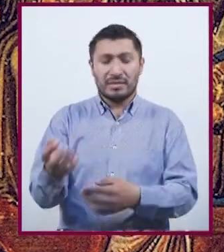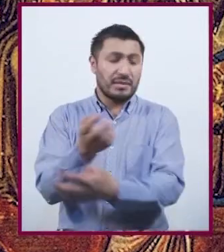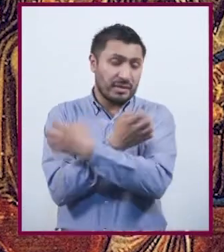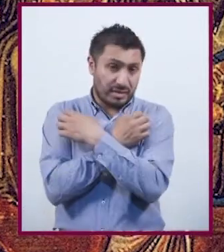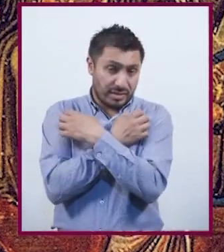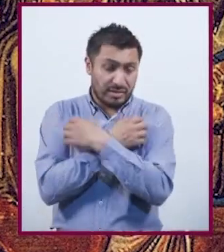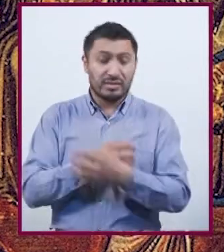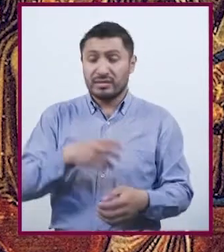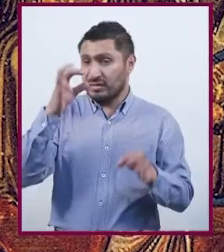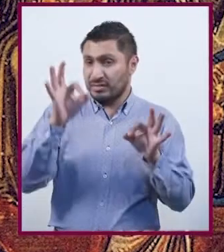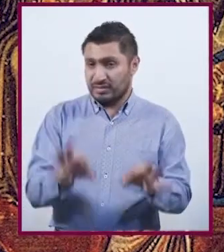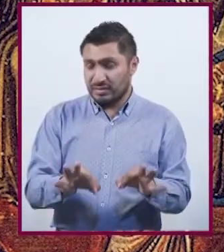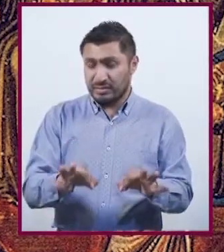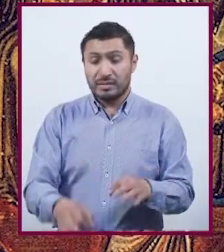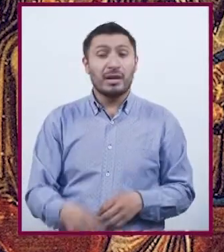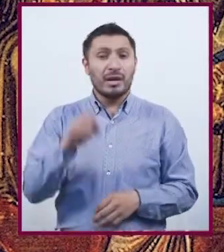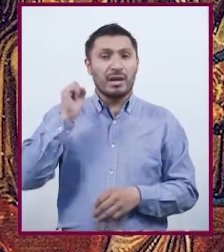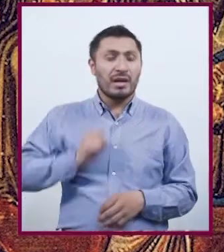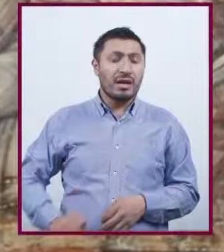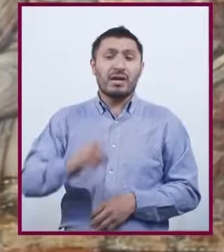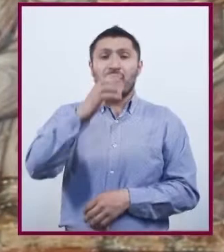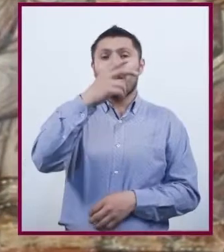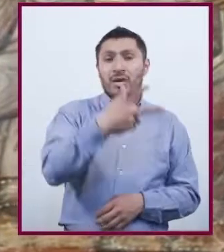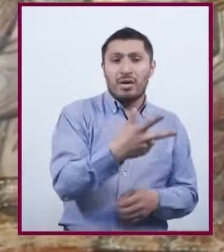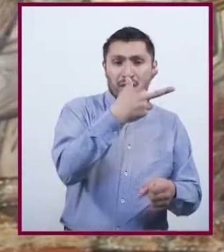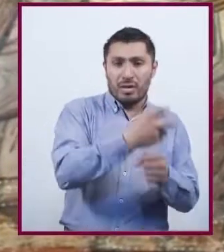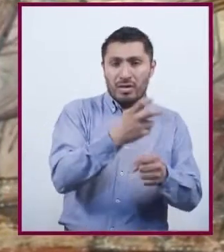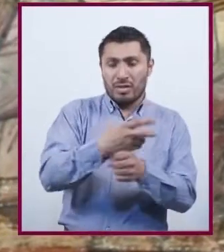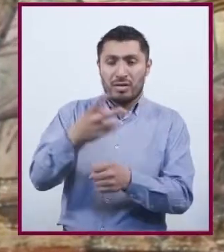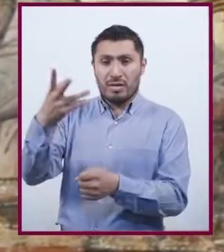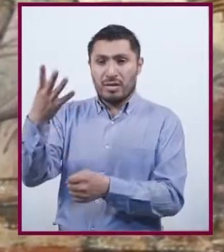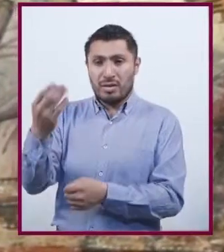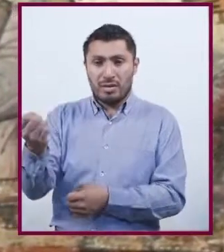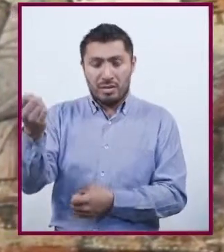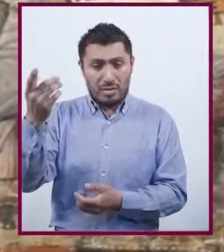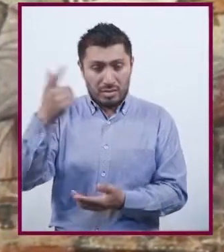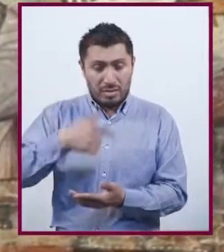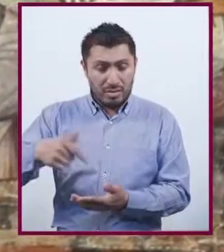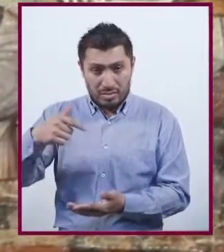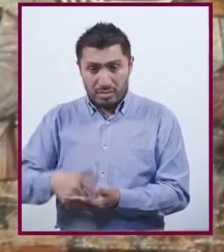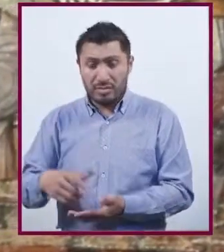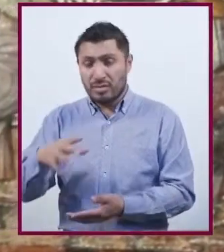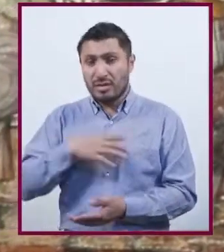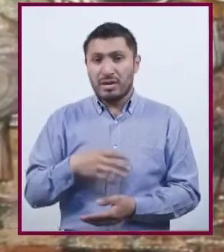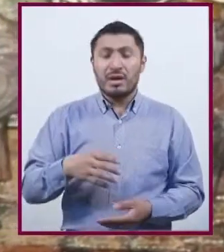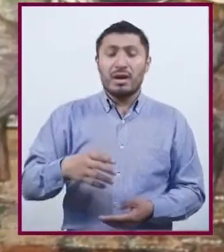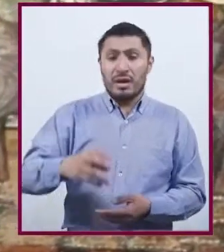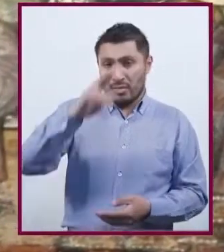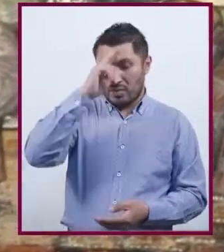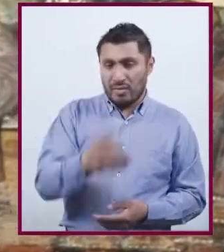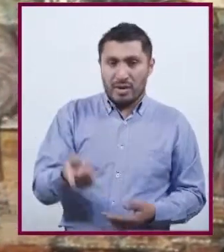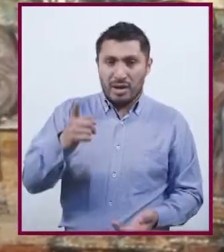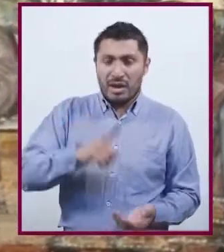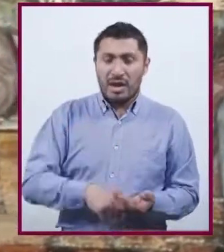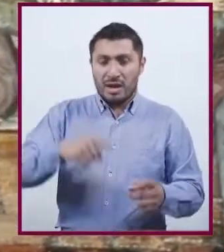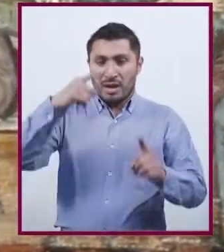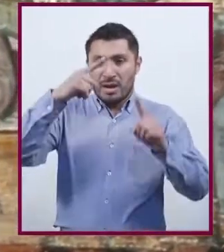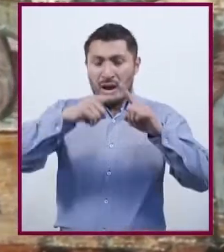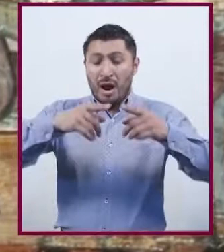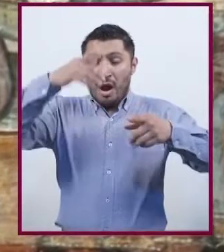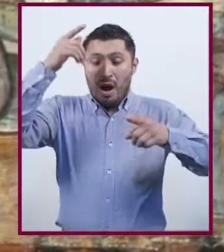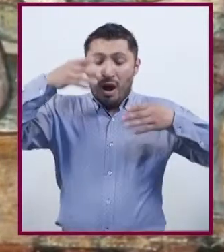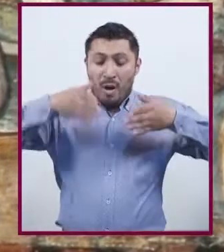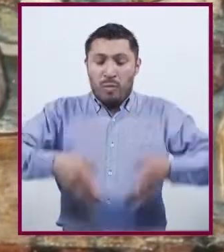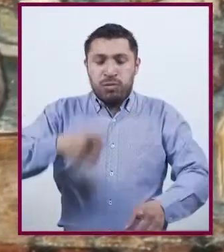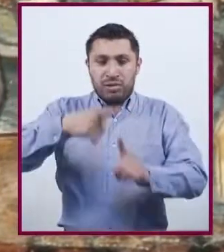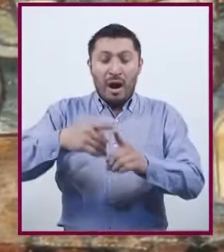asuntos doctrinales y de disciplina. Y en los siglos VIII y IX, los concilios prohibieron la sepultura en